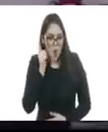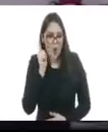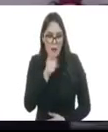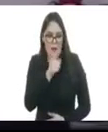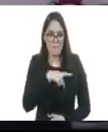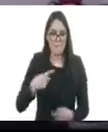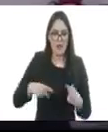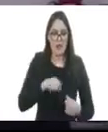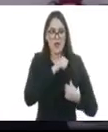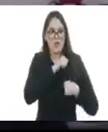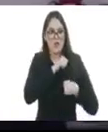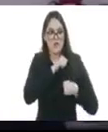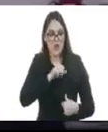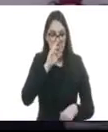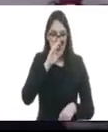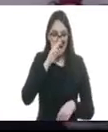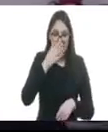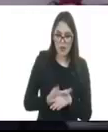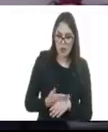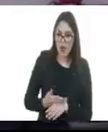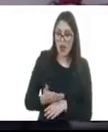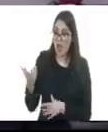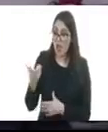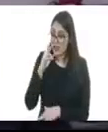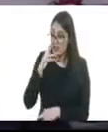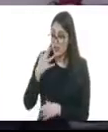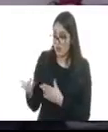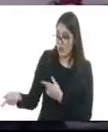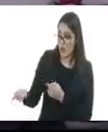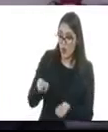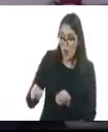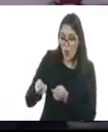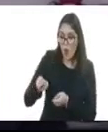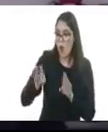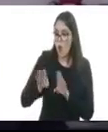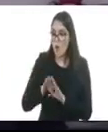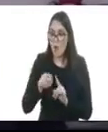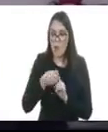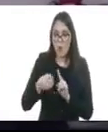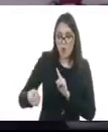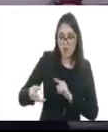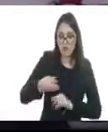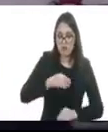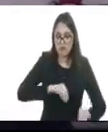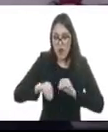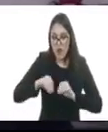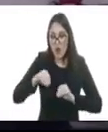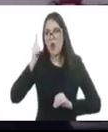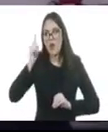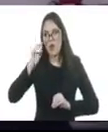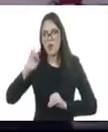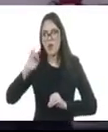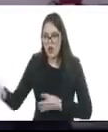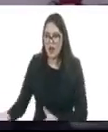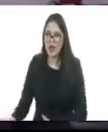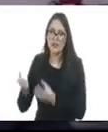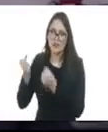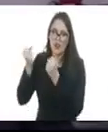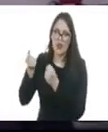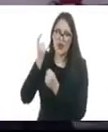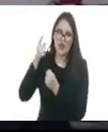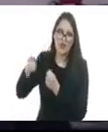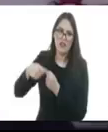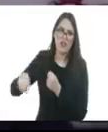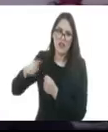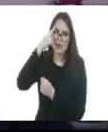o la gente encargada de ello pueda ver que es importante, ¿no? Tener que recuperar, tener que trabajar por estas